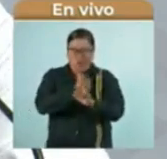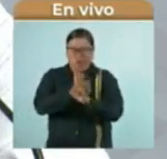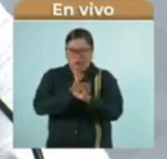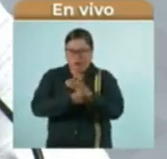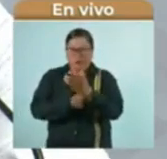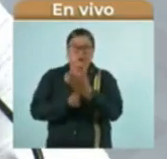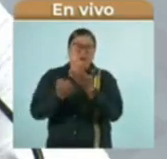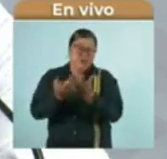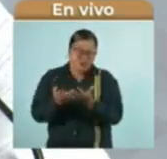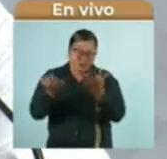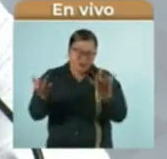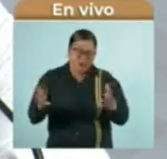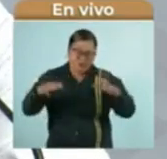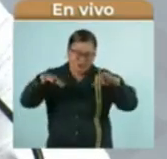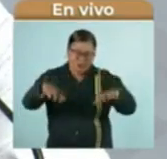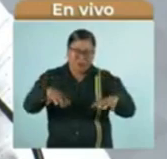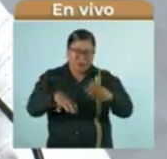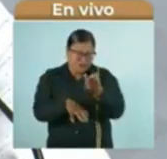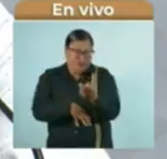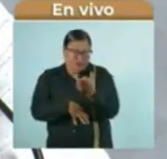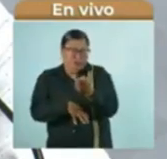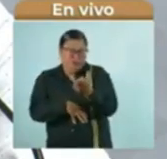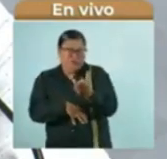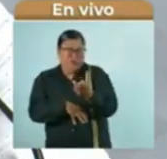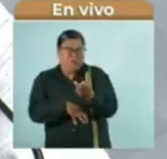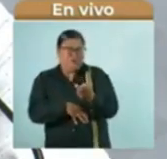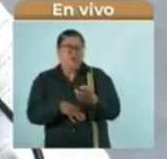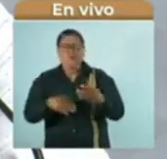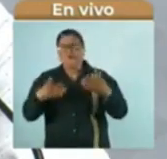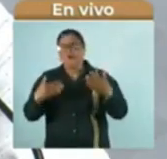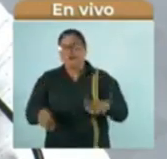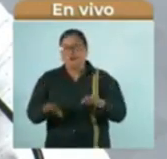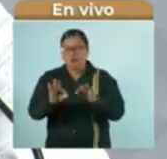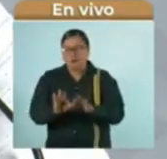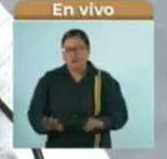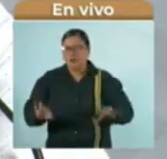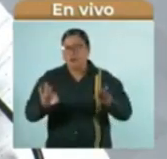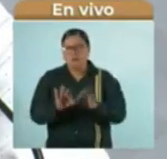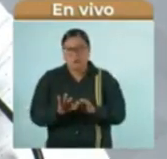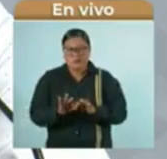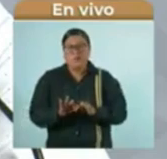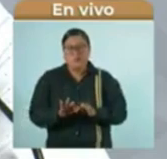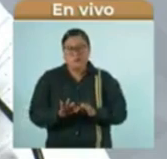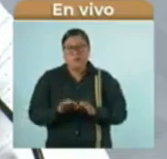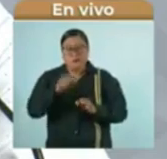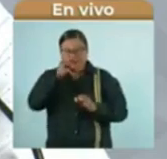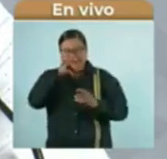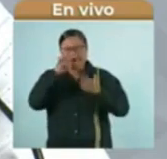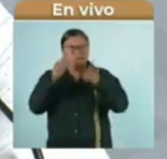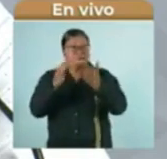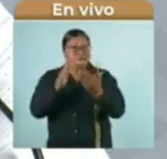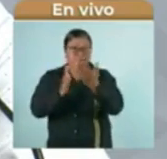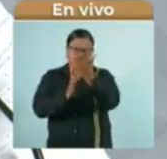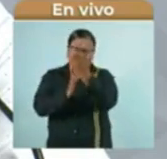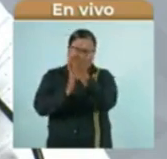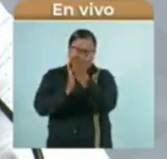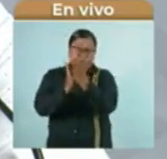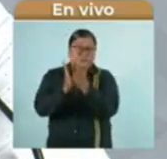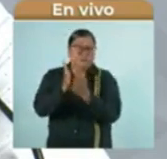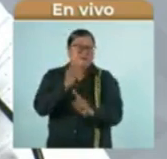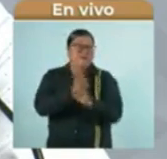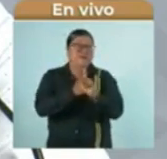269 esos números son alentadores porque vamos a la baja de toda la